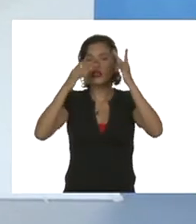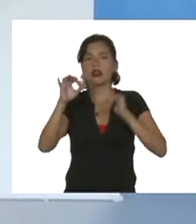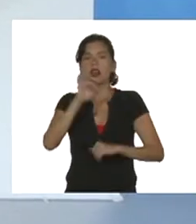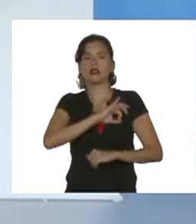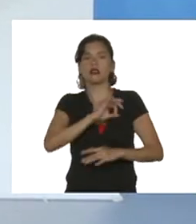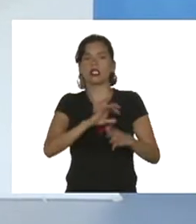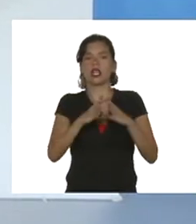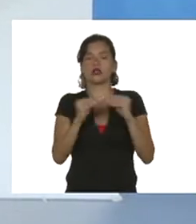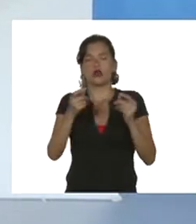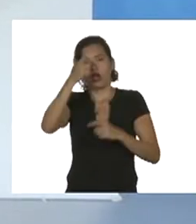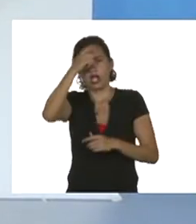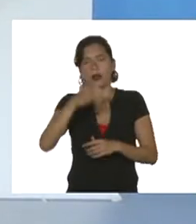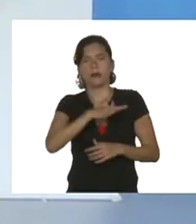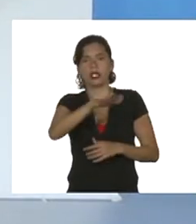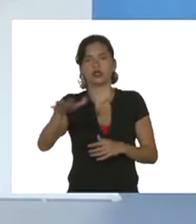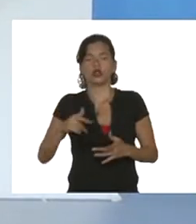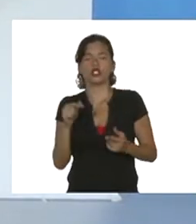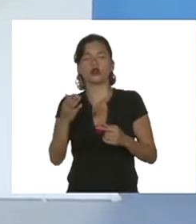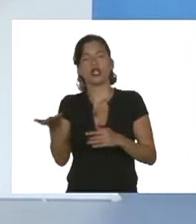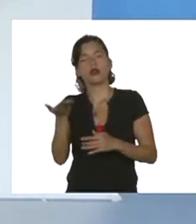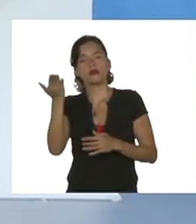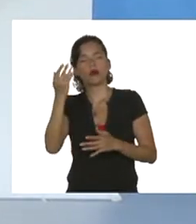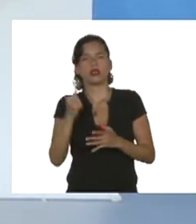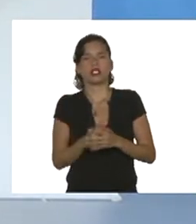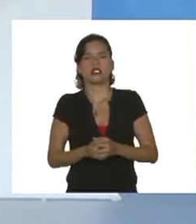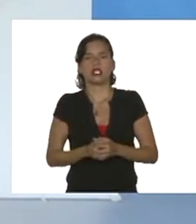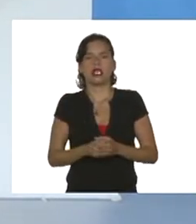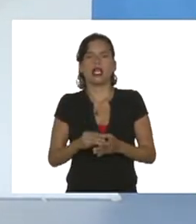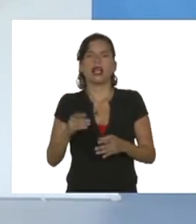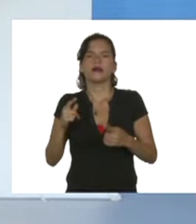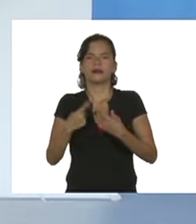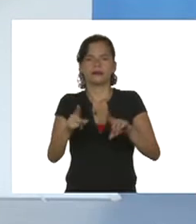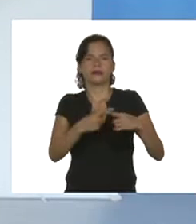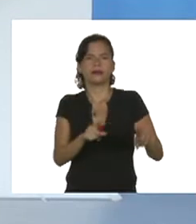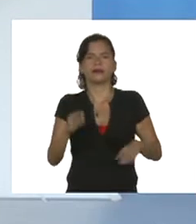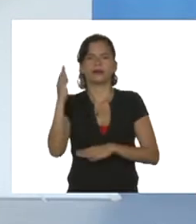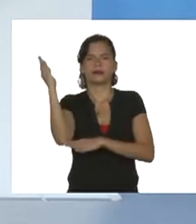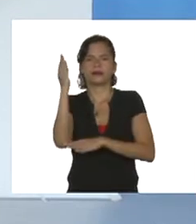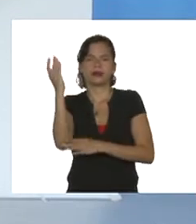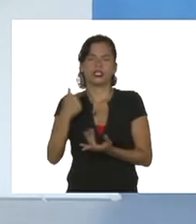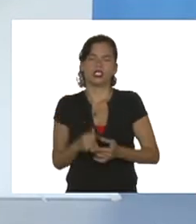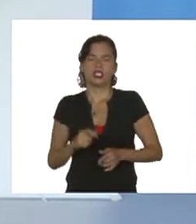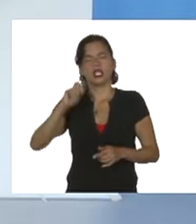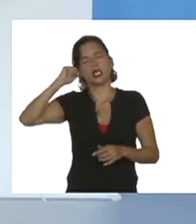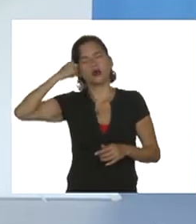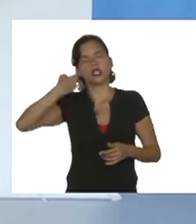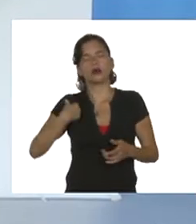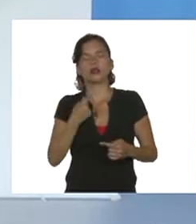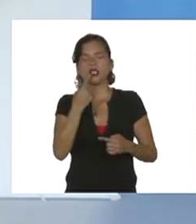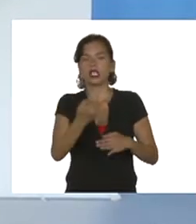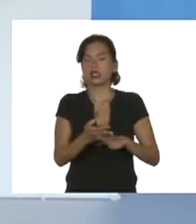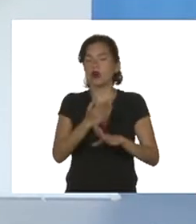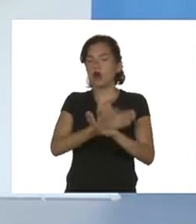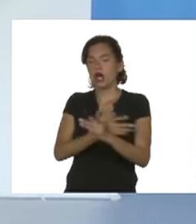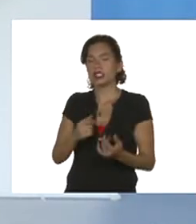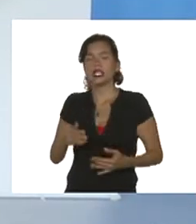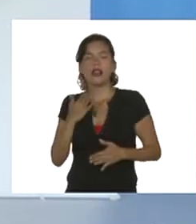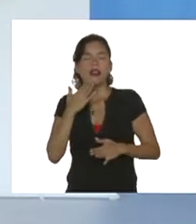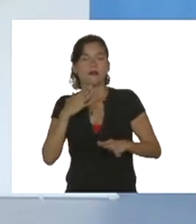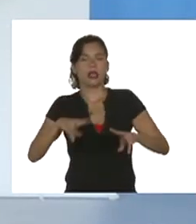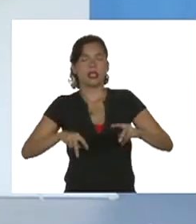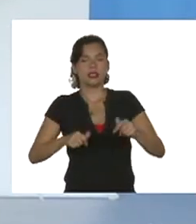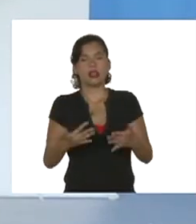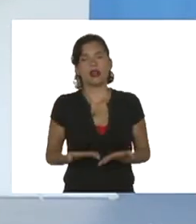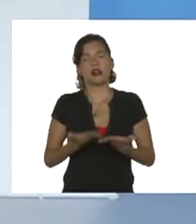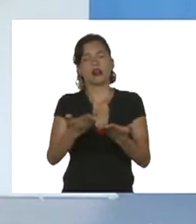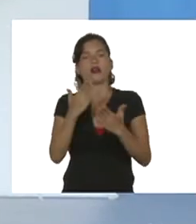todas las personas sobre la importancia de la biodiversidad. Recuerden que, como se les mencionó un principio, la madre tierra es la que nos da